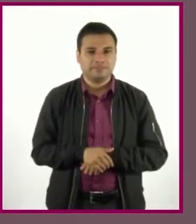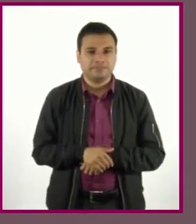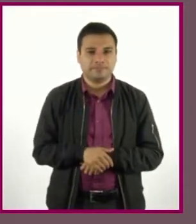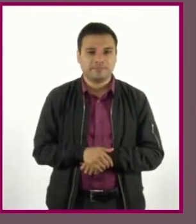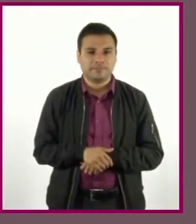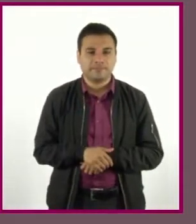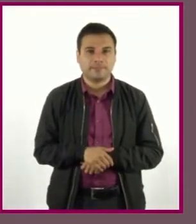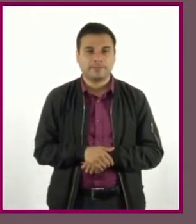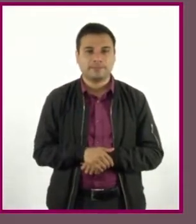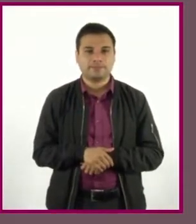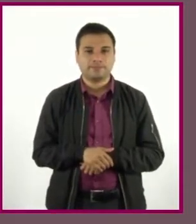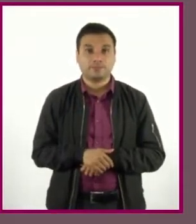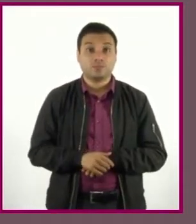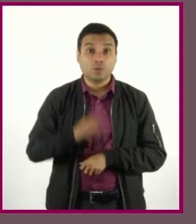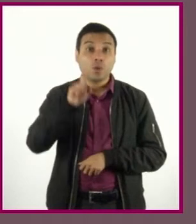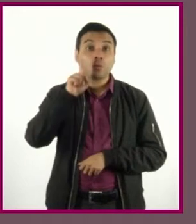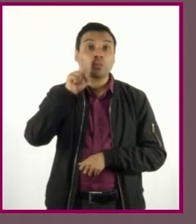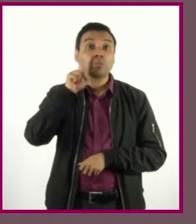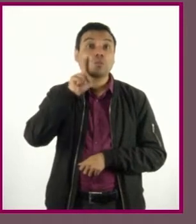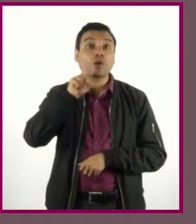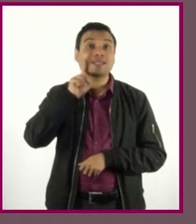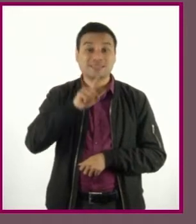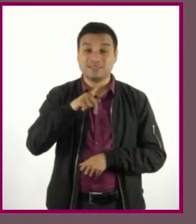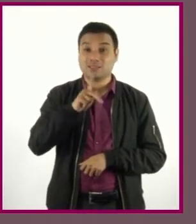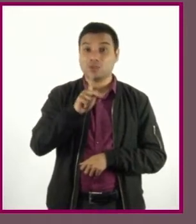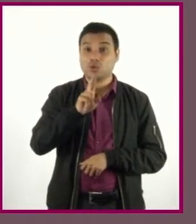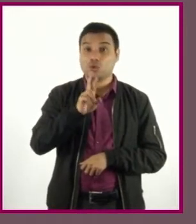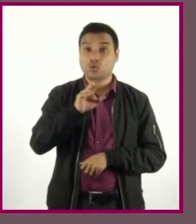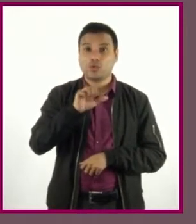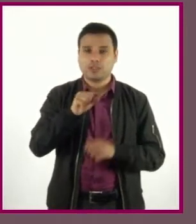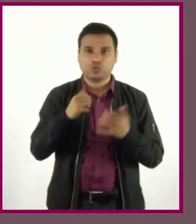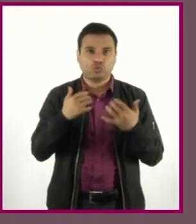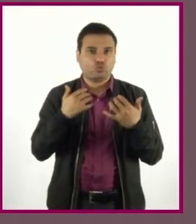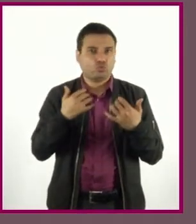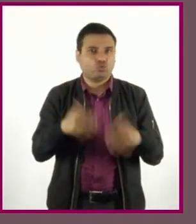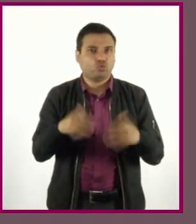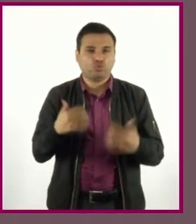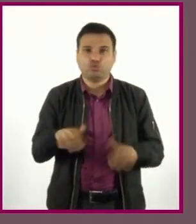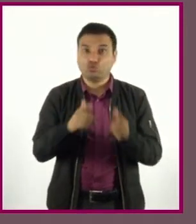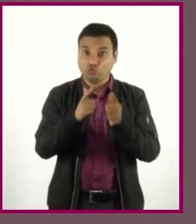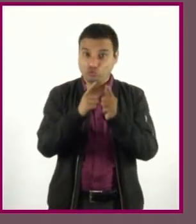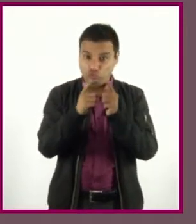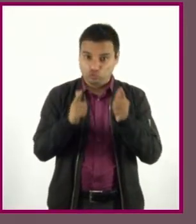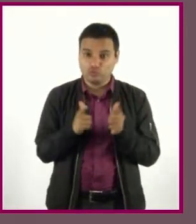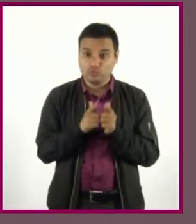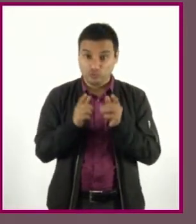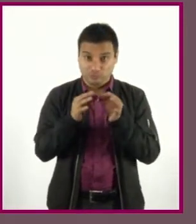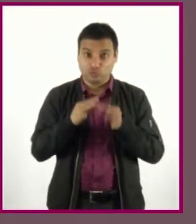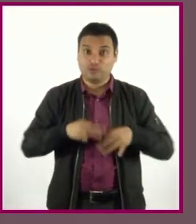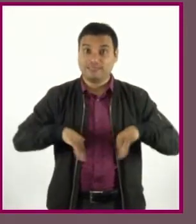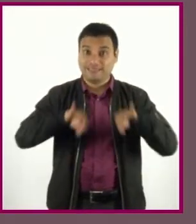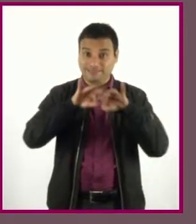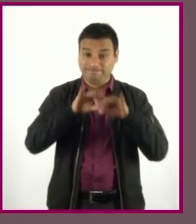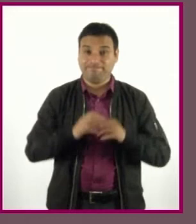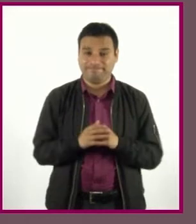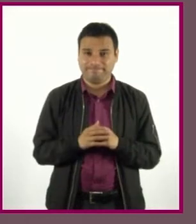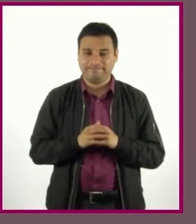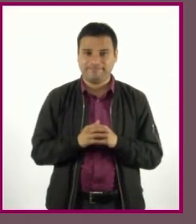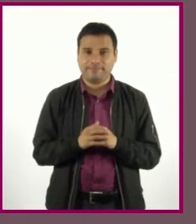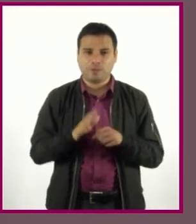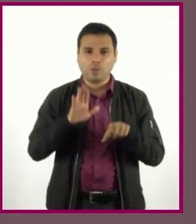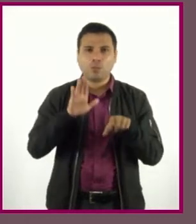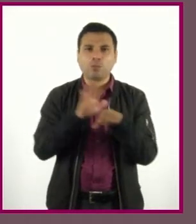Estado Islámico, las mujeres kurdas han tenido una enorme e importantísima participación. Debido a los